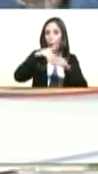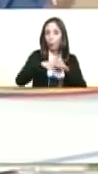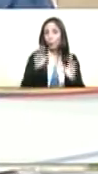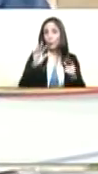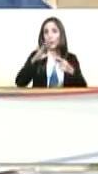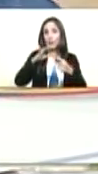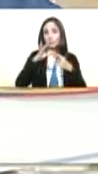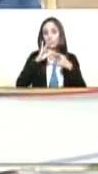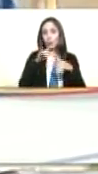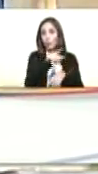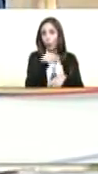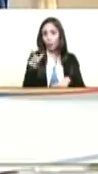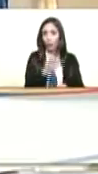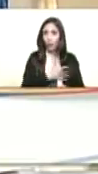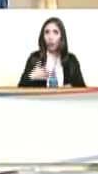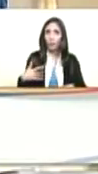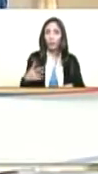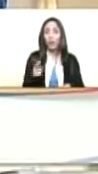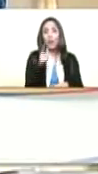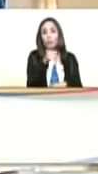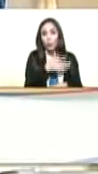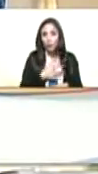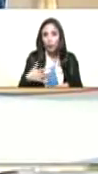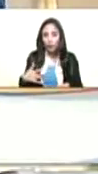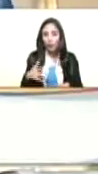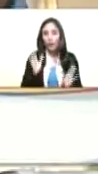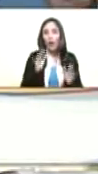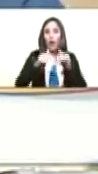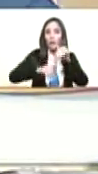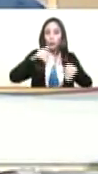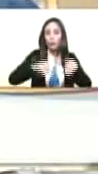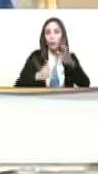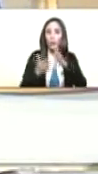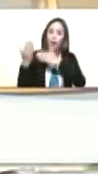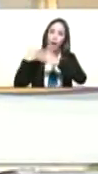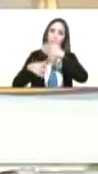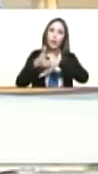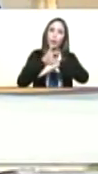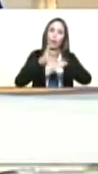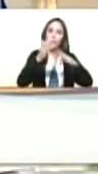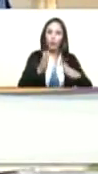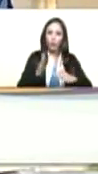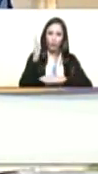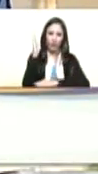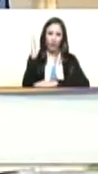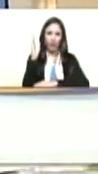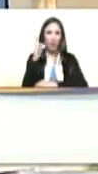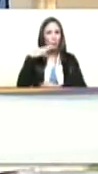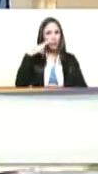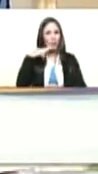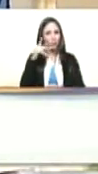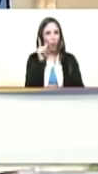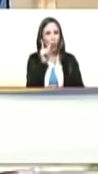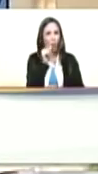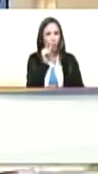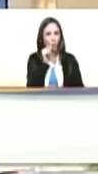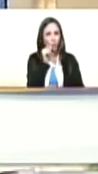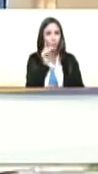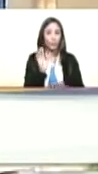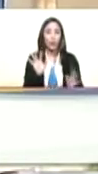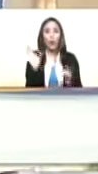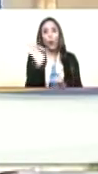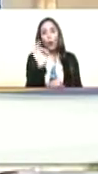que ustedes quieran. Si ustedes quieren votar por Henry Falcón, tienen libertad. Si quieren votar por